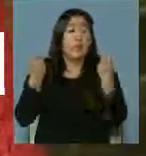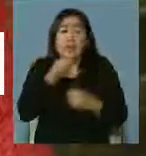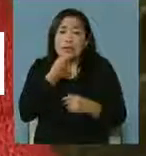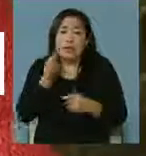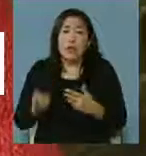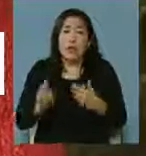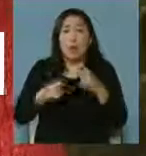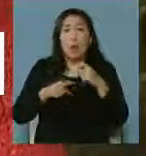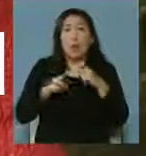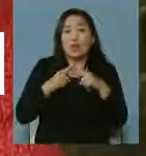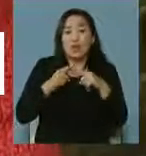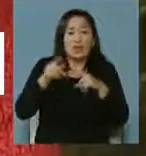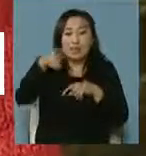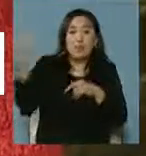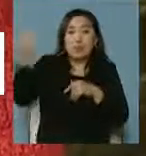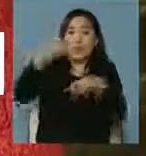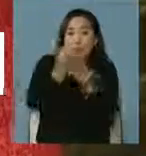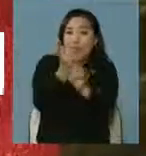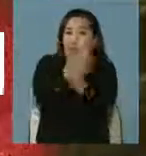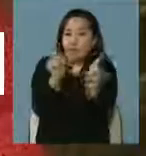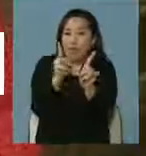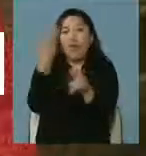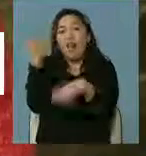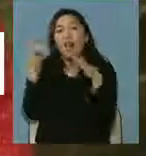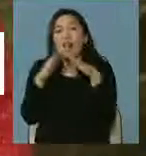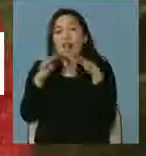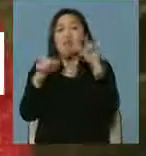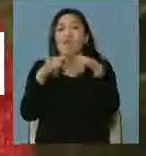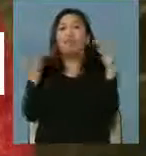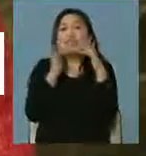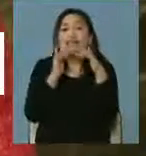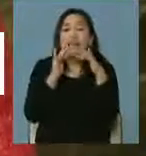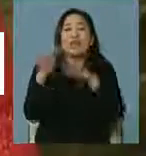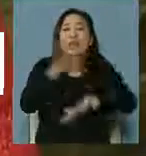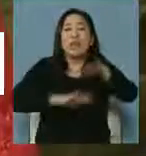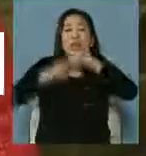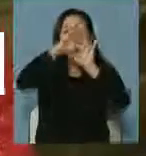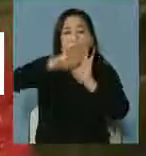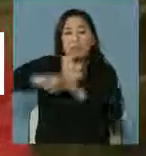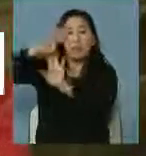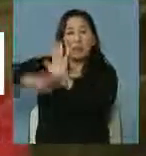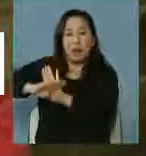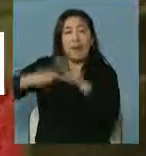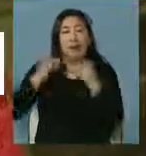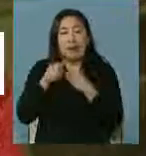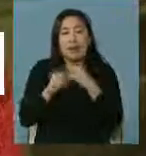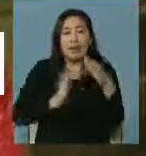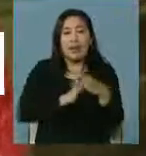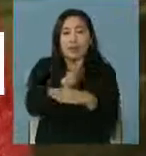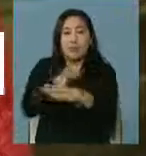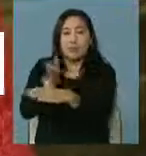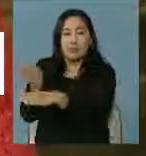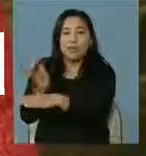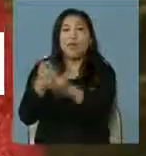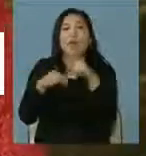refiero, porque no son físicos sino temporales, a los efectos de organizar un cuadro que permita acceder a